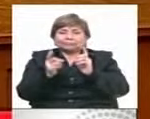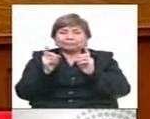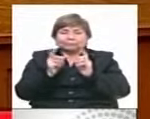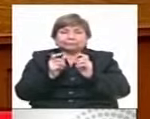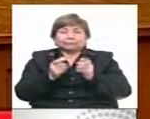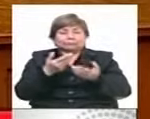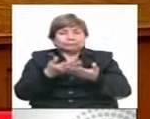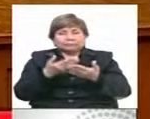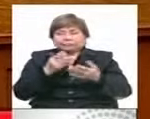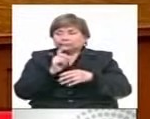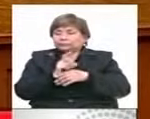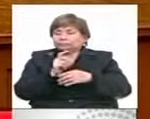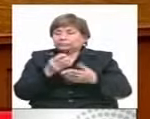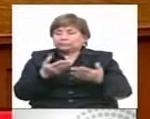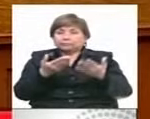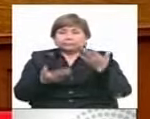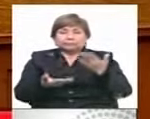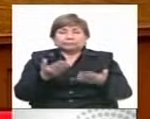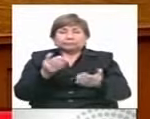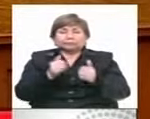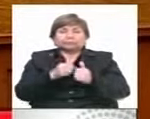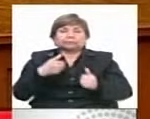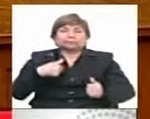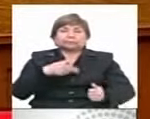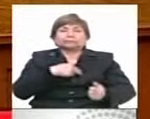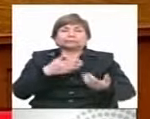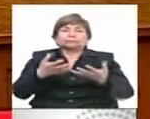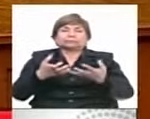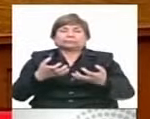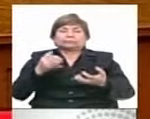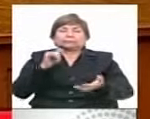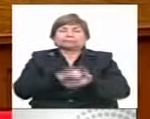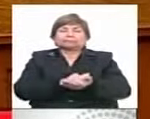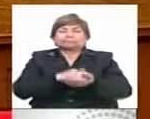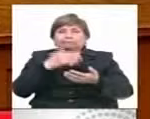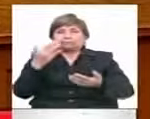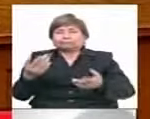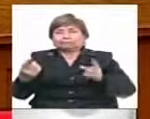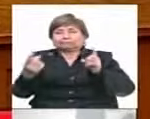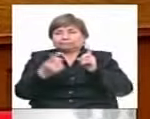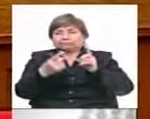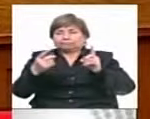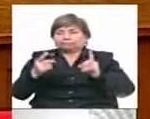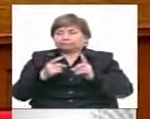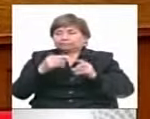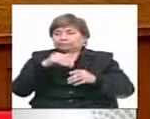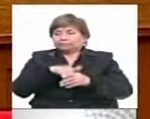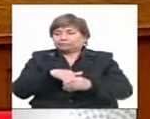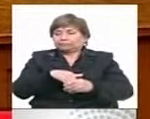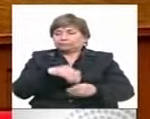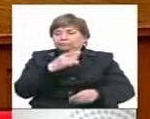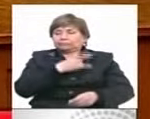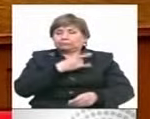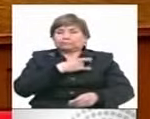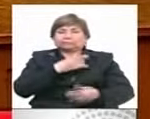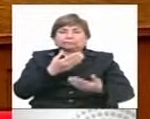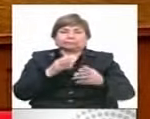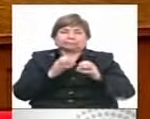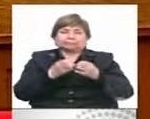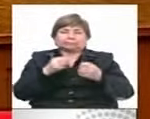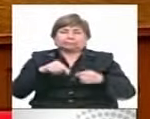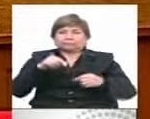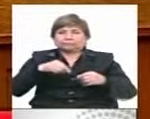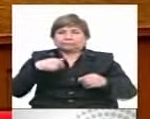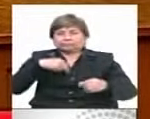señor ministro. En consecuencia, nosotros queremos ya que haya presenciabilidad en las aulas de nuestro